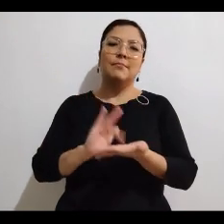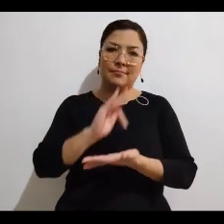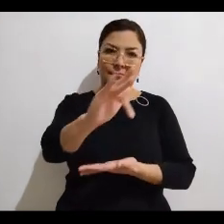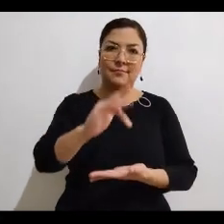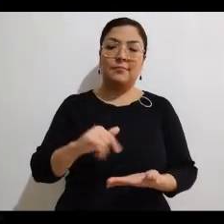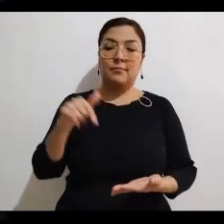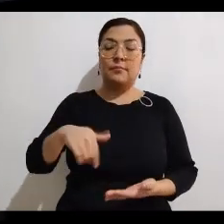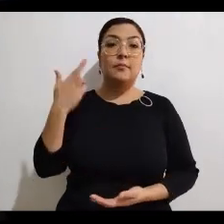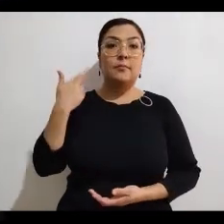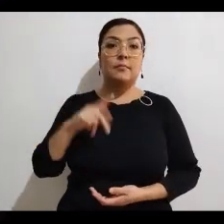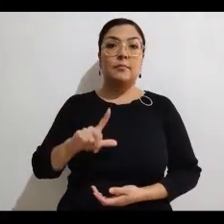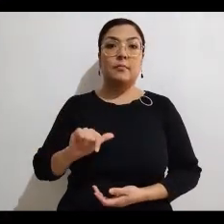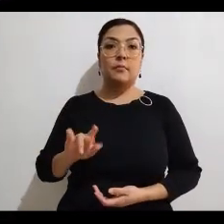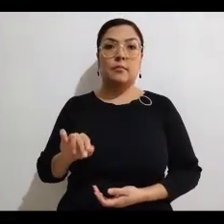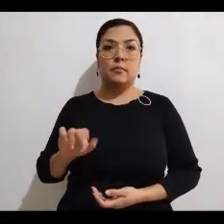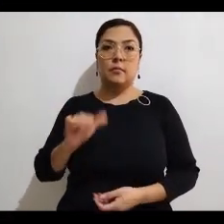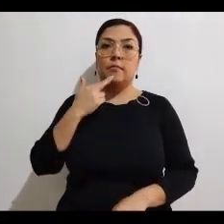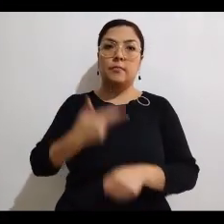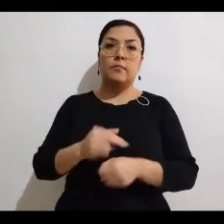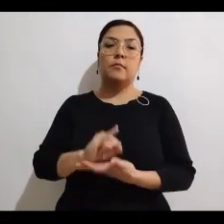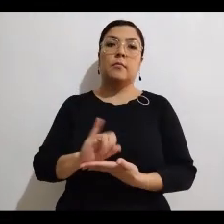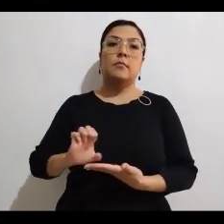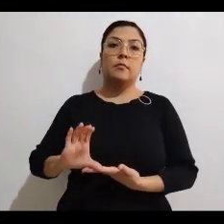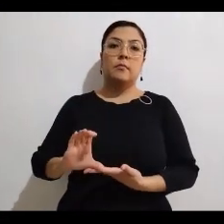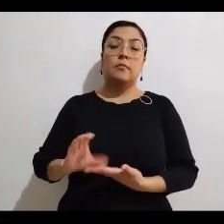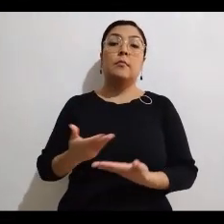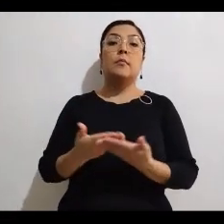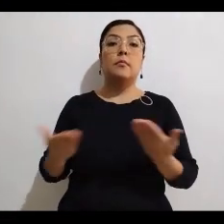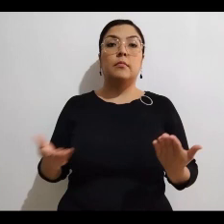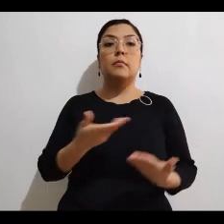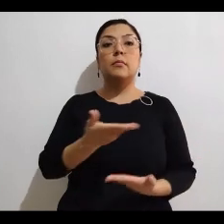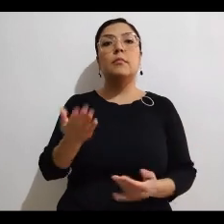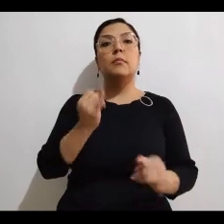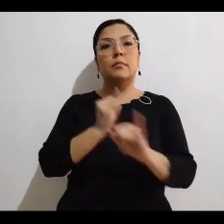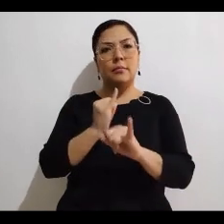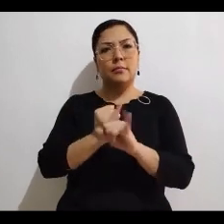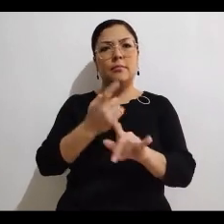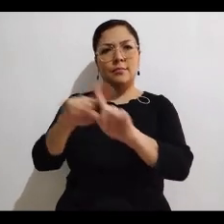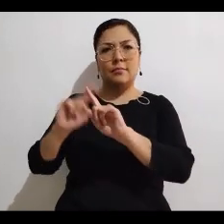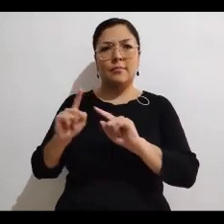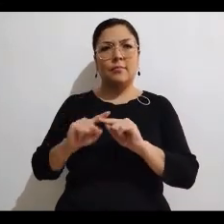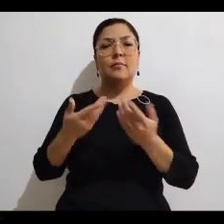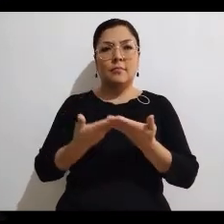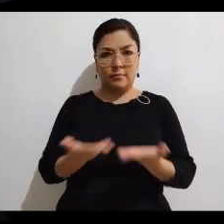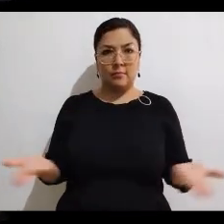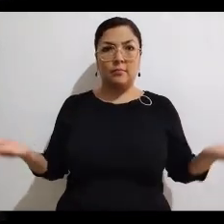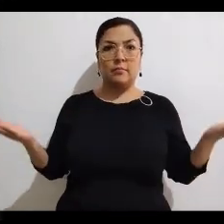La Urna, esta producción del Instituto Electoral de Coahuila. Nos puede seguir también en redes sociales, en Facebook